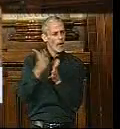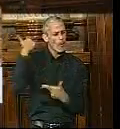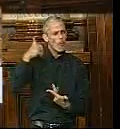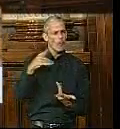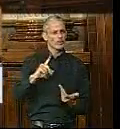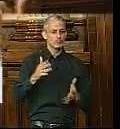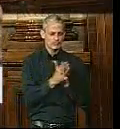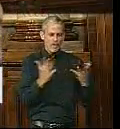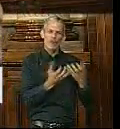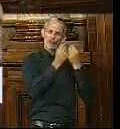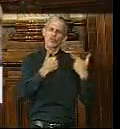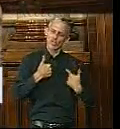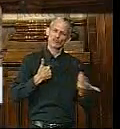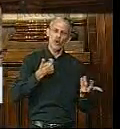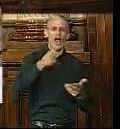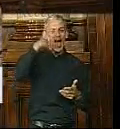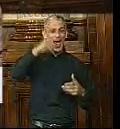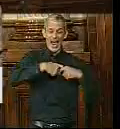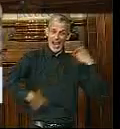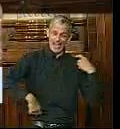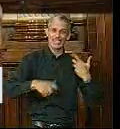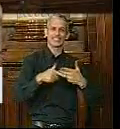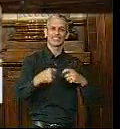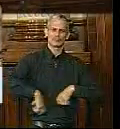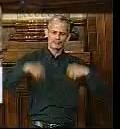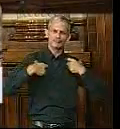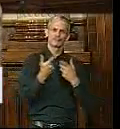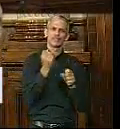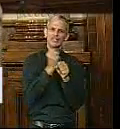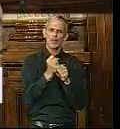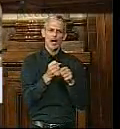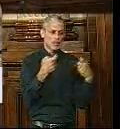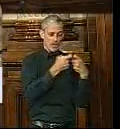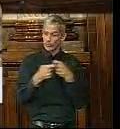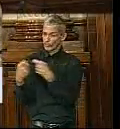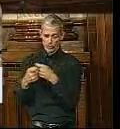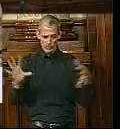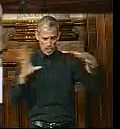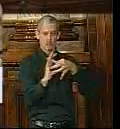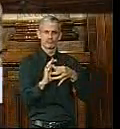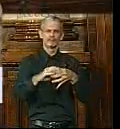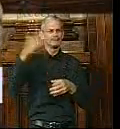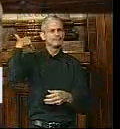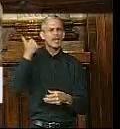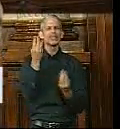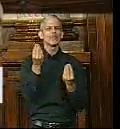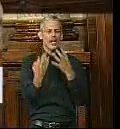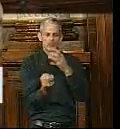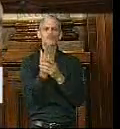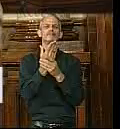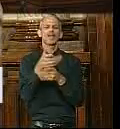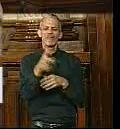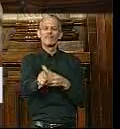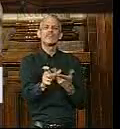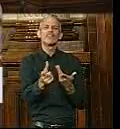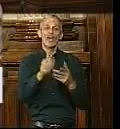Mi organización, con la donde vos trabajás, nuestras organizaciones, han hecho un trabajo colectivo para crear